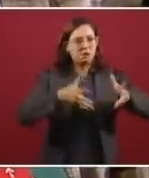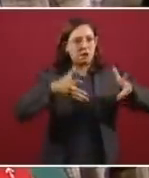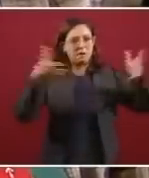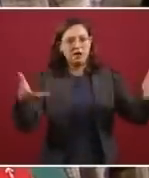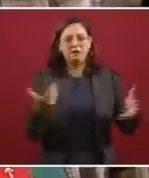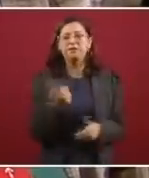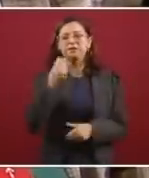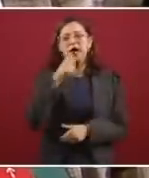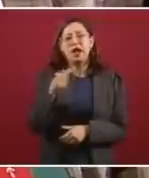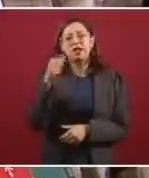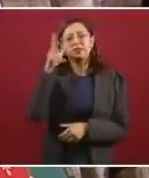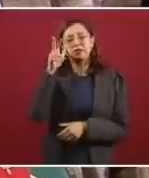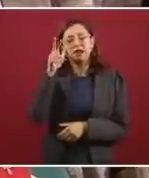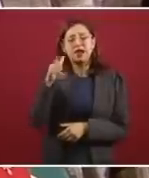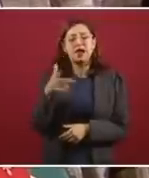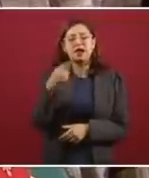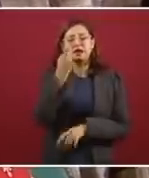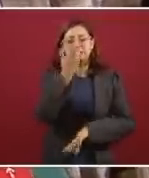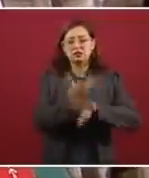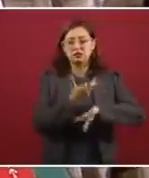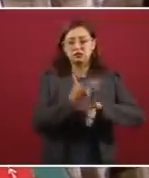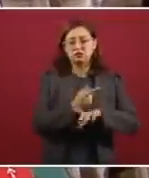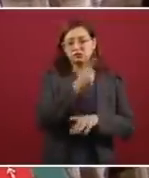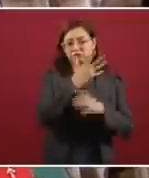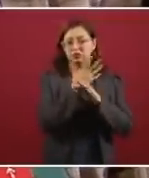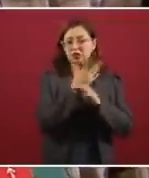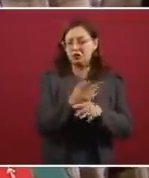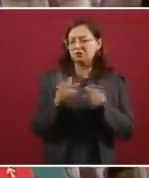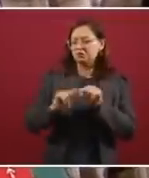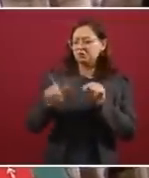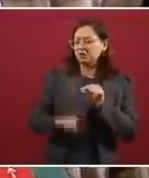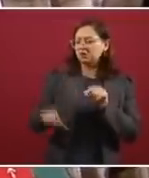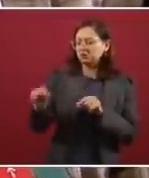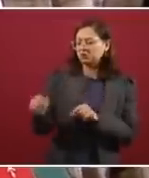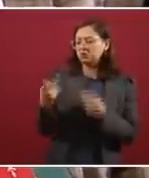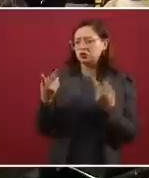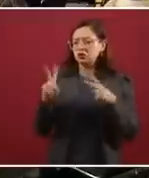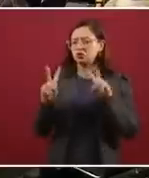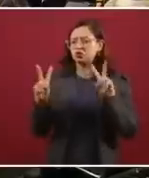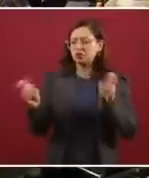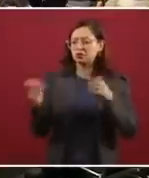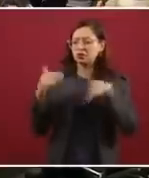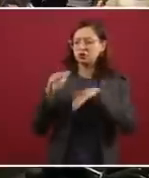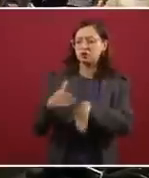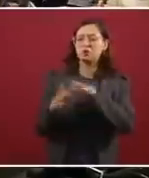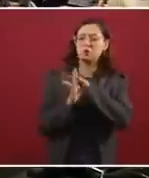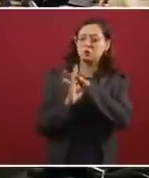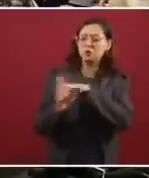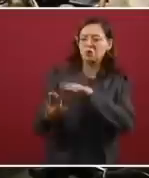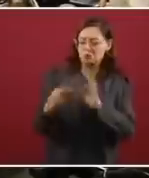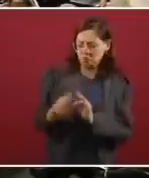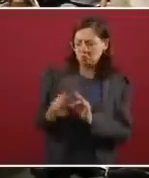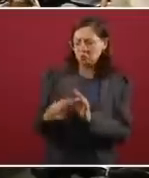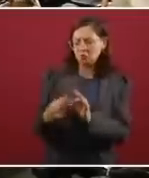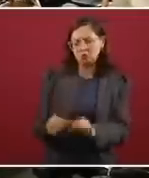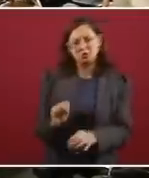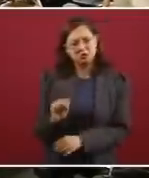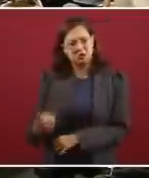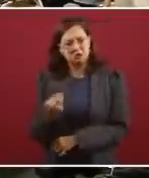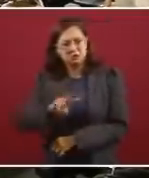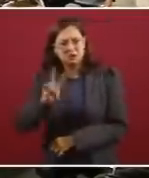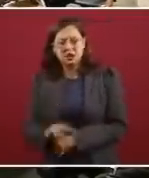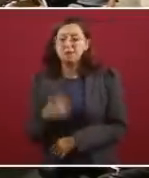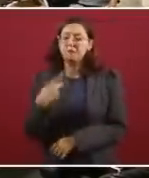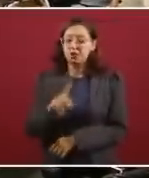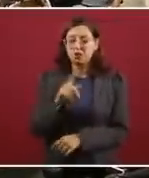Unidos dijeron que si bien nuestro país está haciendo lo que le corresponde en materia de migración, pues se exigieron a las autoridades